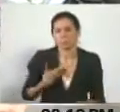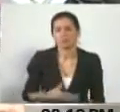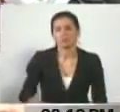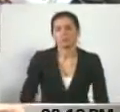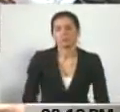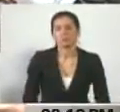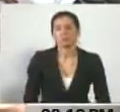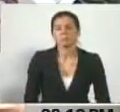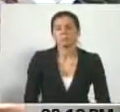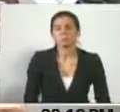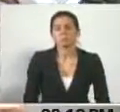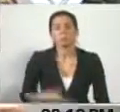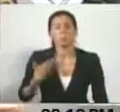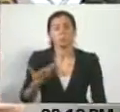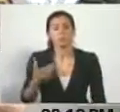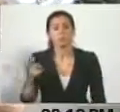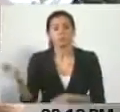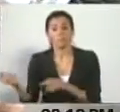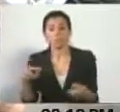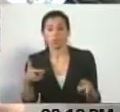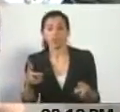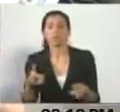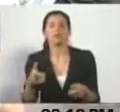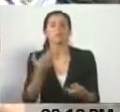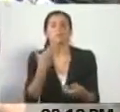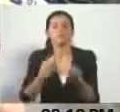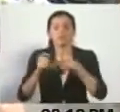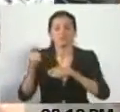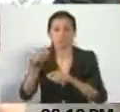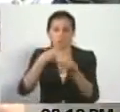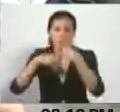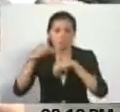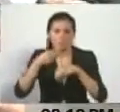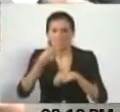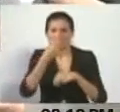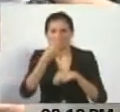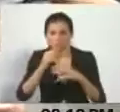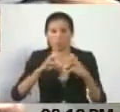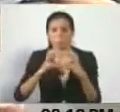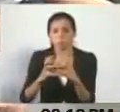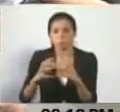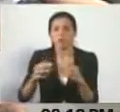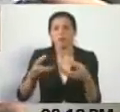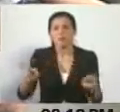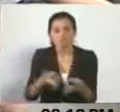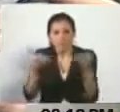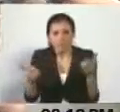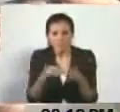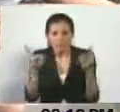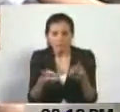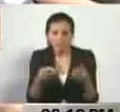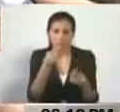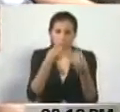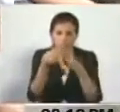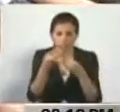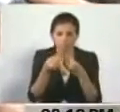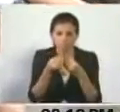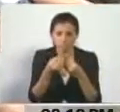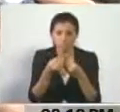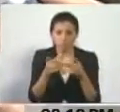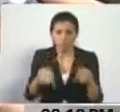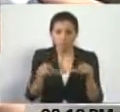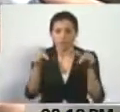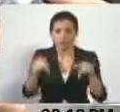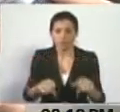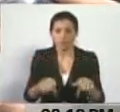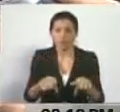instalar o se pueda mudar todo lo que es la venta de hortalizas y otros productos perecederos que se dan este espacio, porque ya